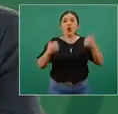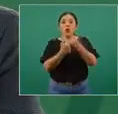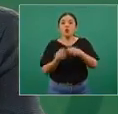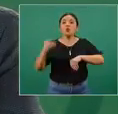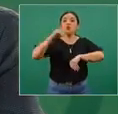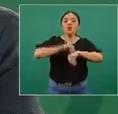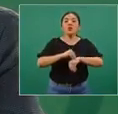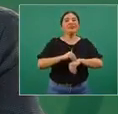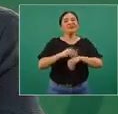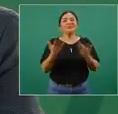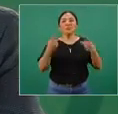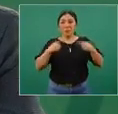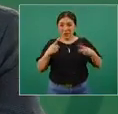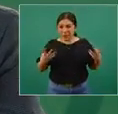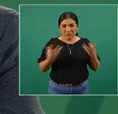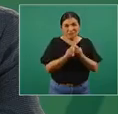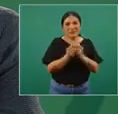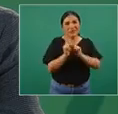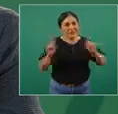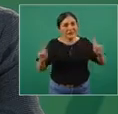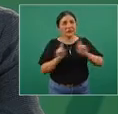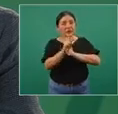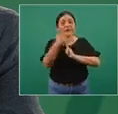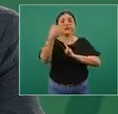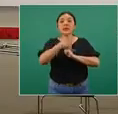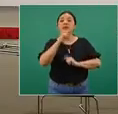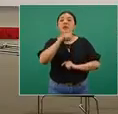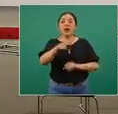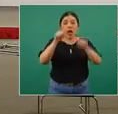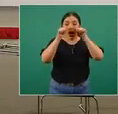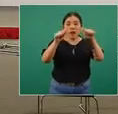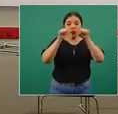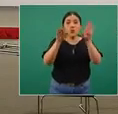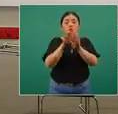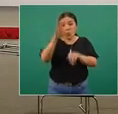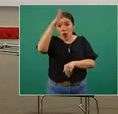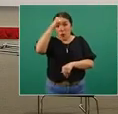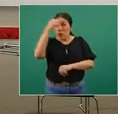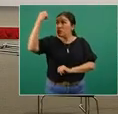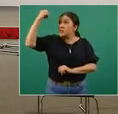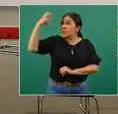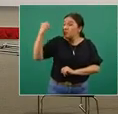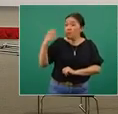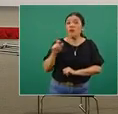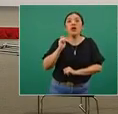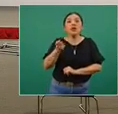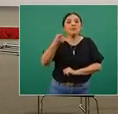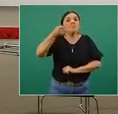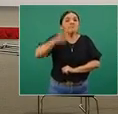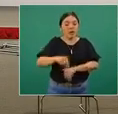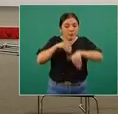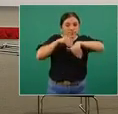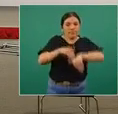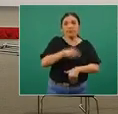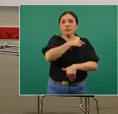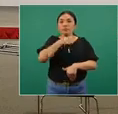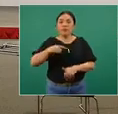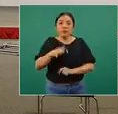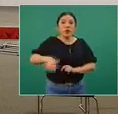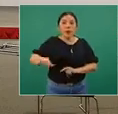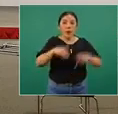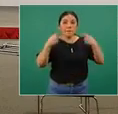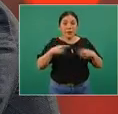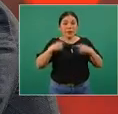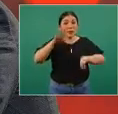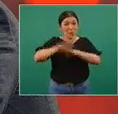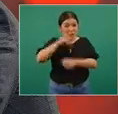de la sana distancia, el estar muy atentos a las medidas de acuerdo al semáforo epidemiológico que se tiene, y sobre todo en